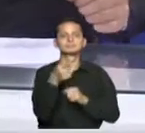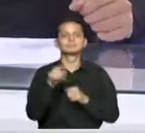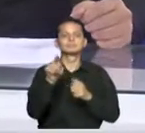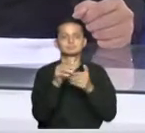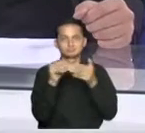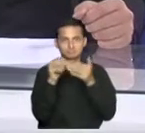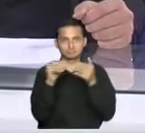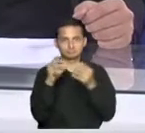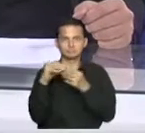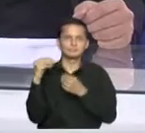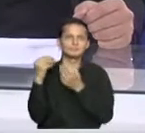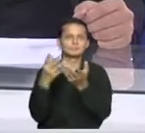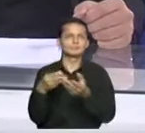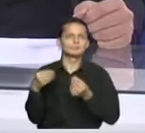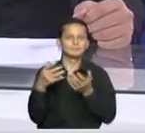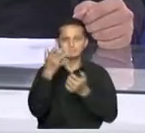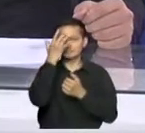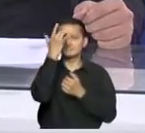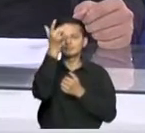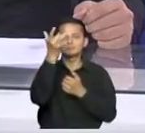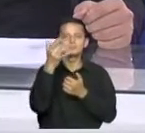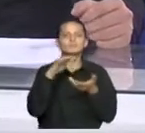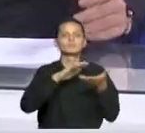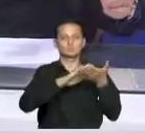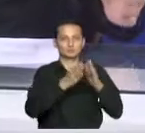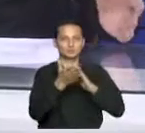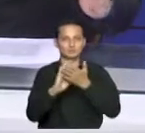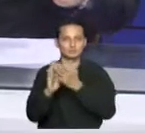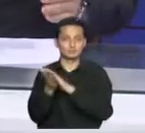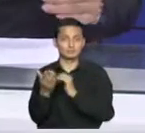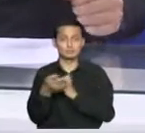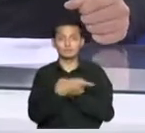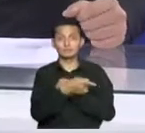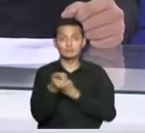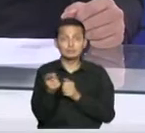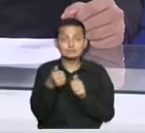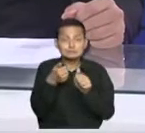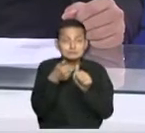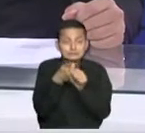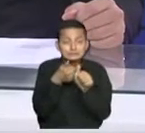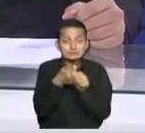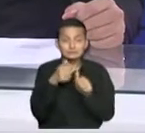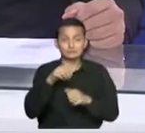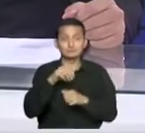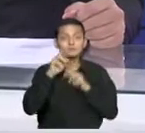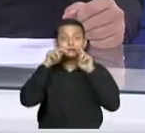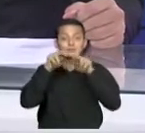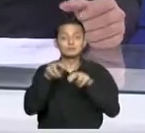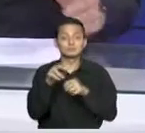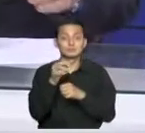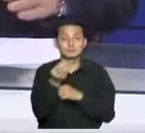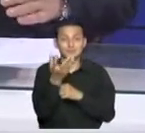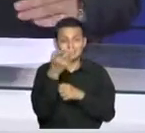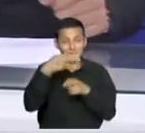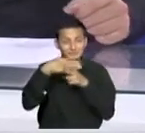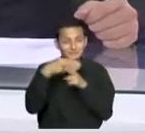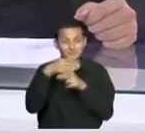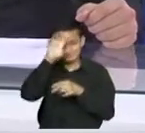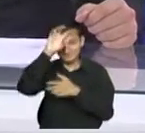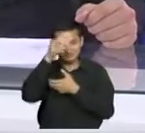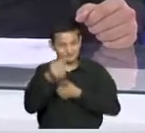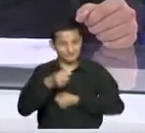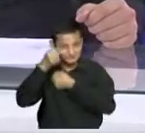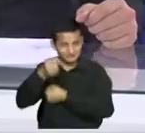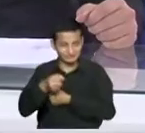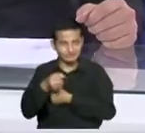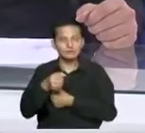$7 millones se han invertido en regalías anticipadas para las comunidades cercanas al proyecto minero Río Blanco, cifra que confirmó el vicepresidente Jorge